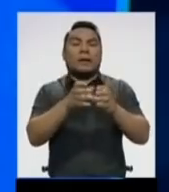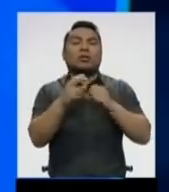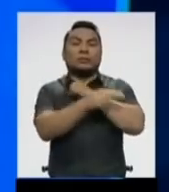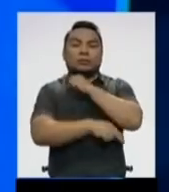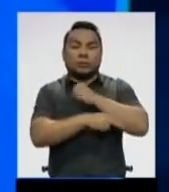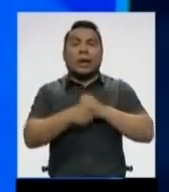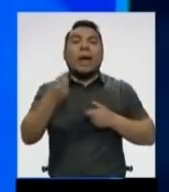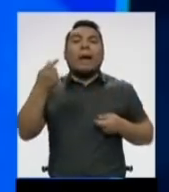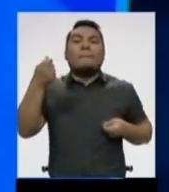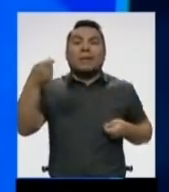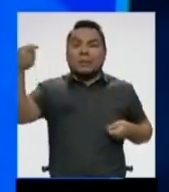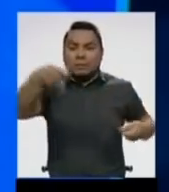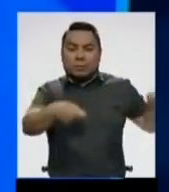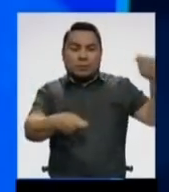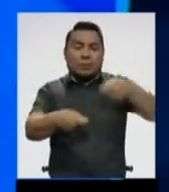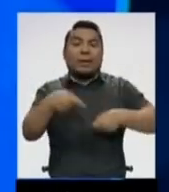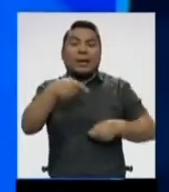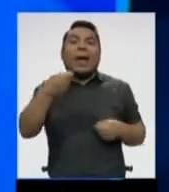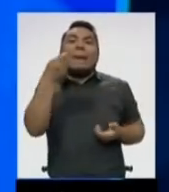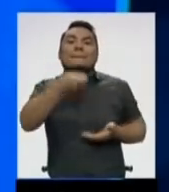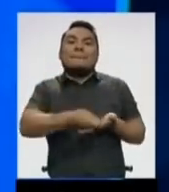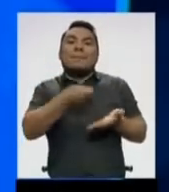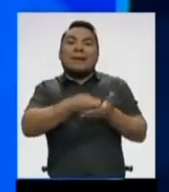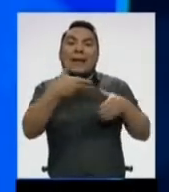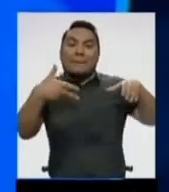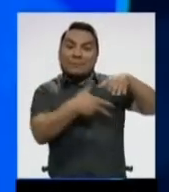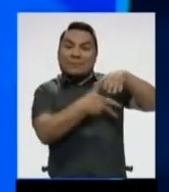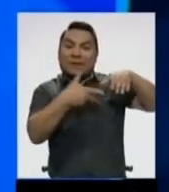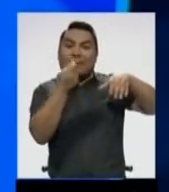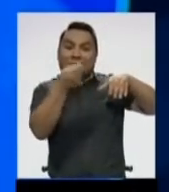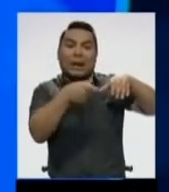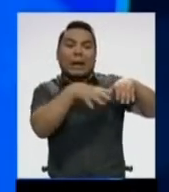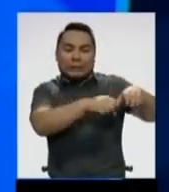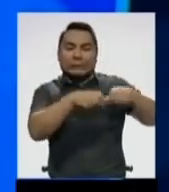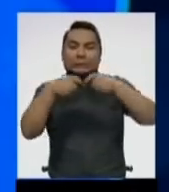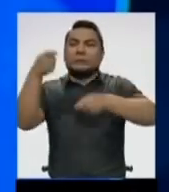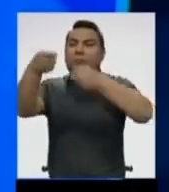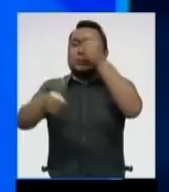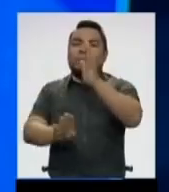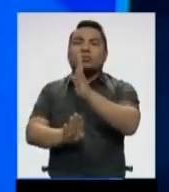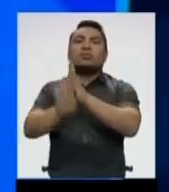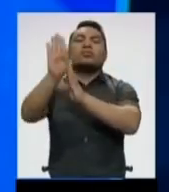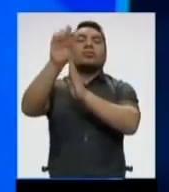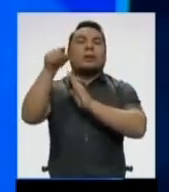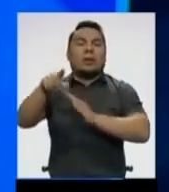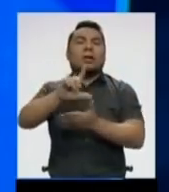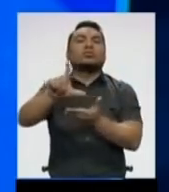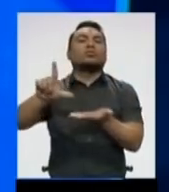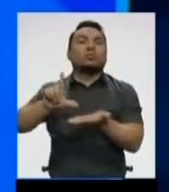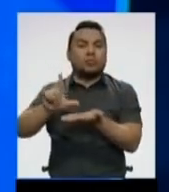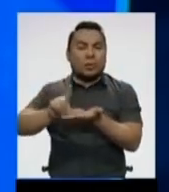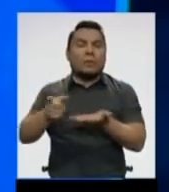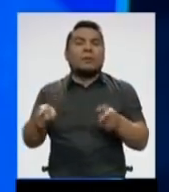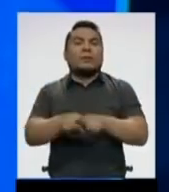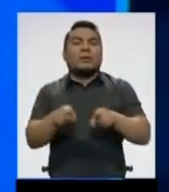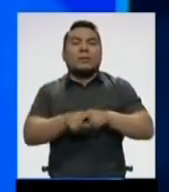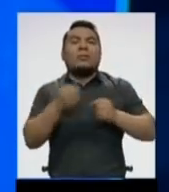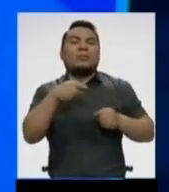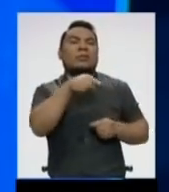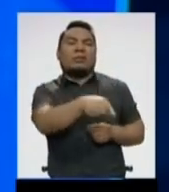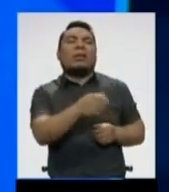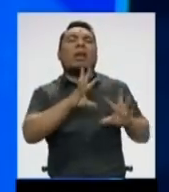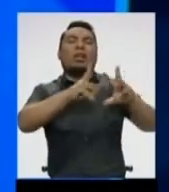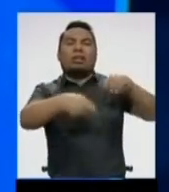recursos y los recursos de los peajes ayudarán muchísimo a impulsar el desarrollo de la ciudad de Lima porque hemos dejado que el dinero esté en manos